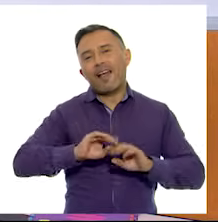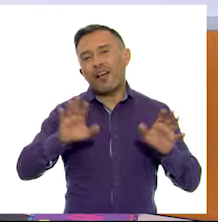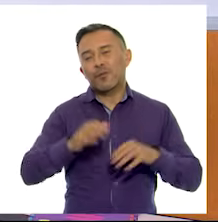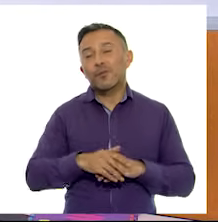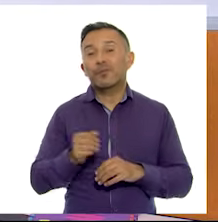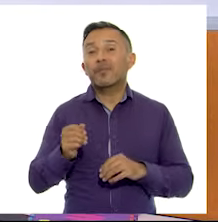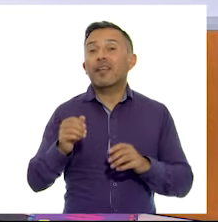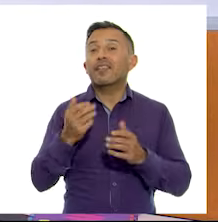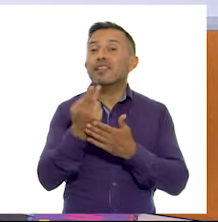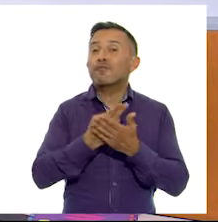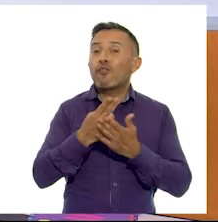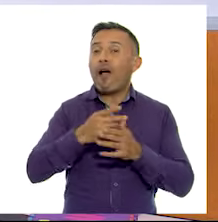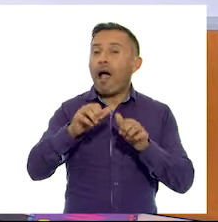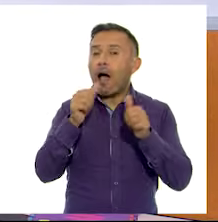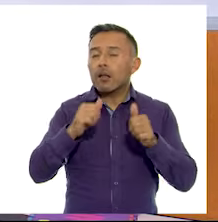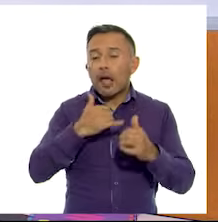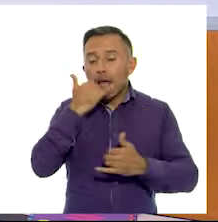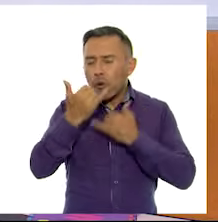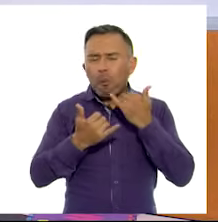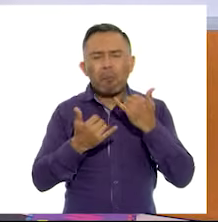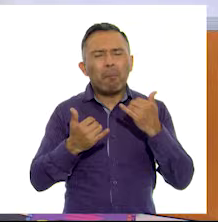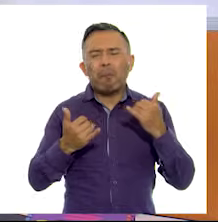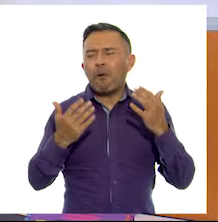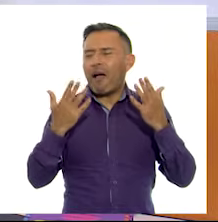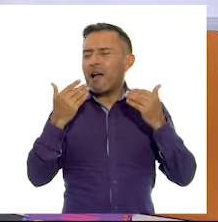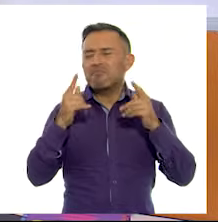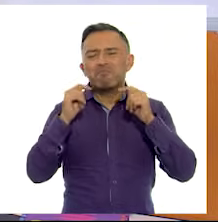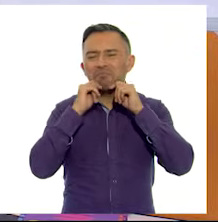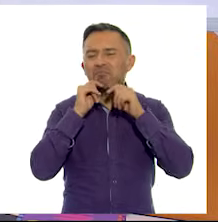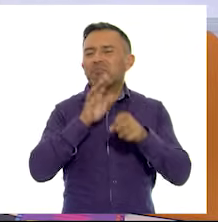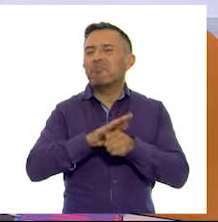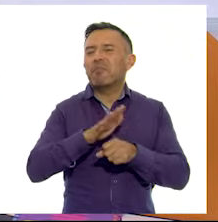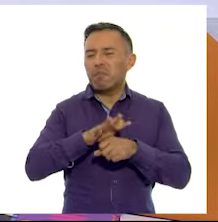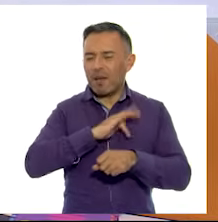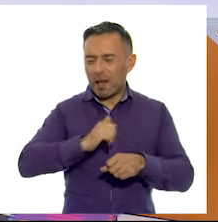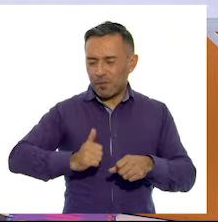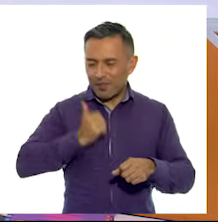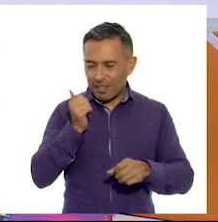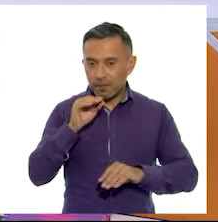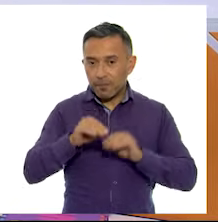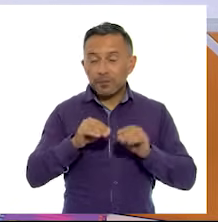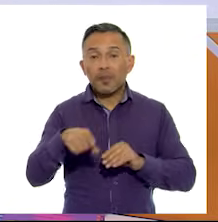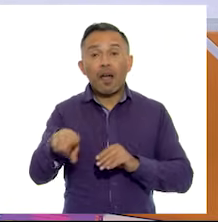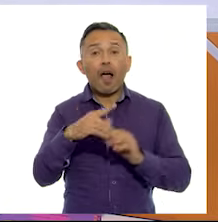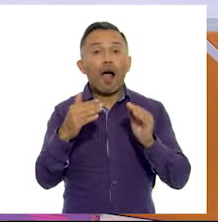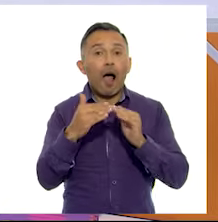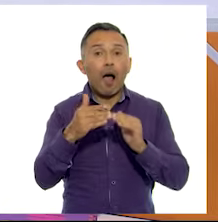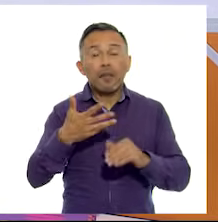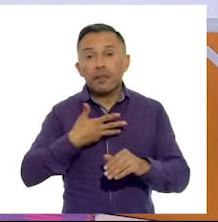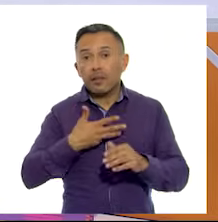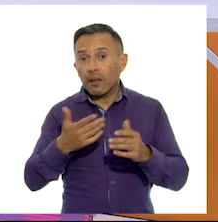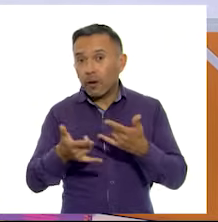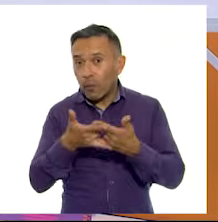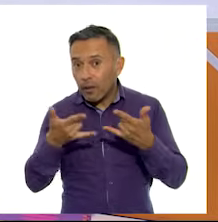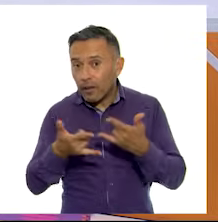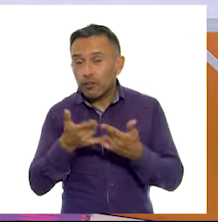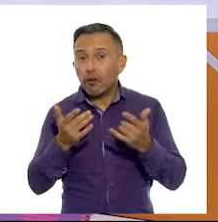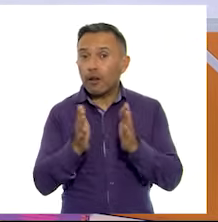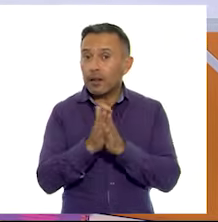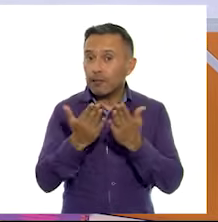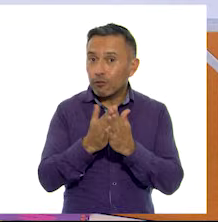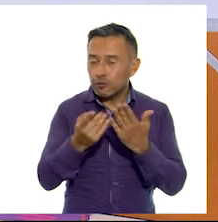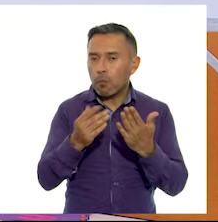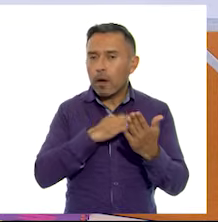hay errores, sabemos que todo lo podemos aprovechar. Y les quiero invitar a niños y niñas en casa que si tienen cuentos, libros, vean ahí